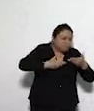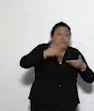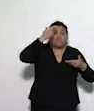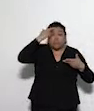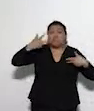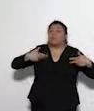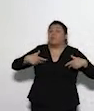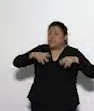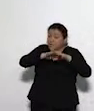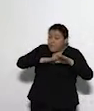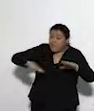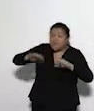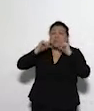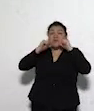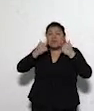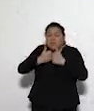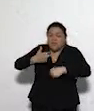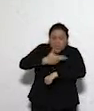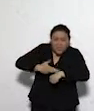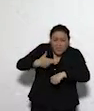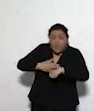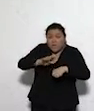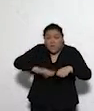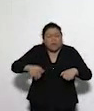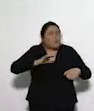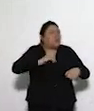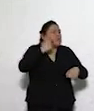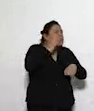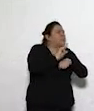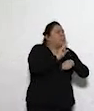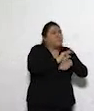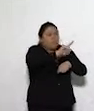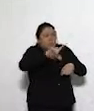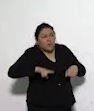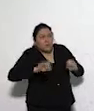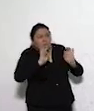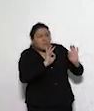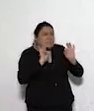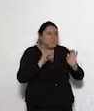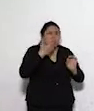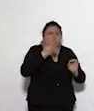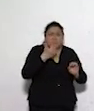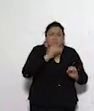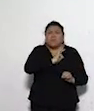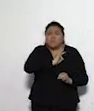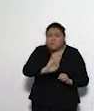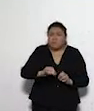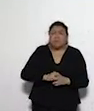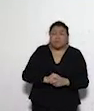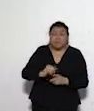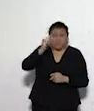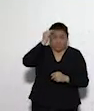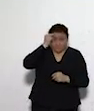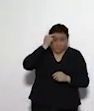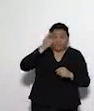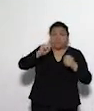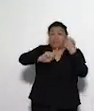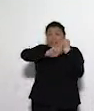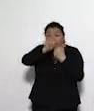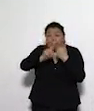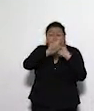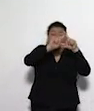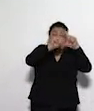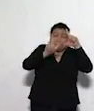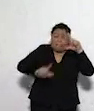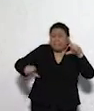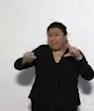relevante en los mecanismos de supervisión y control de la misma. La respuesta a la violencia e inseguridad que se